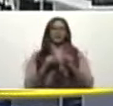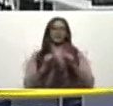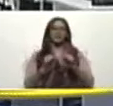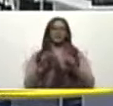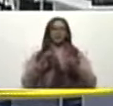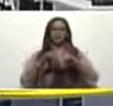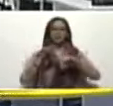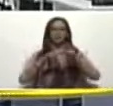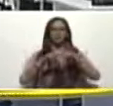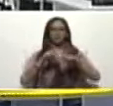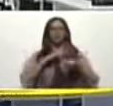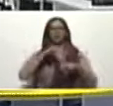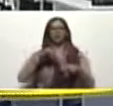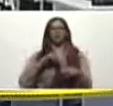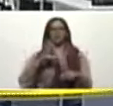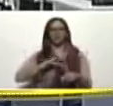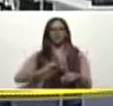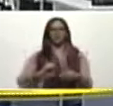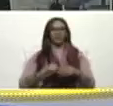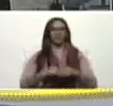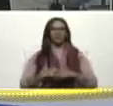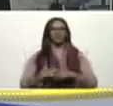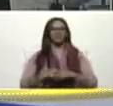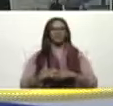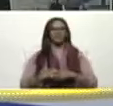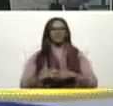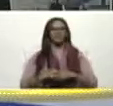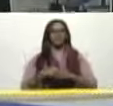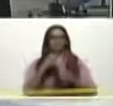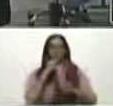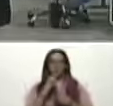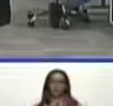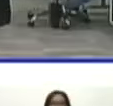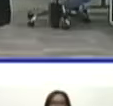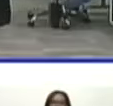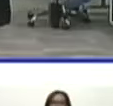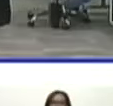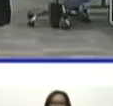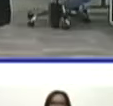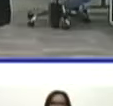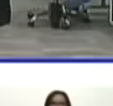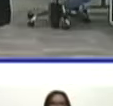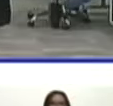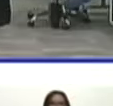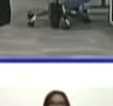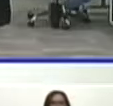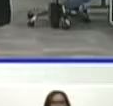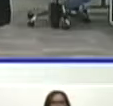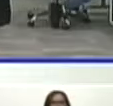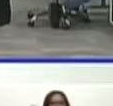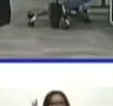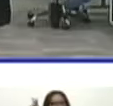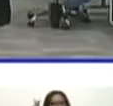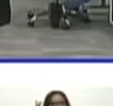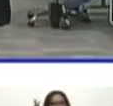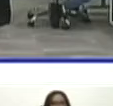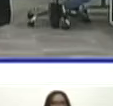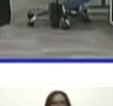construyendo nuestra soberanía. Bueno, Víctor Hugo, muchas gracias a ti, a la profesora